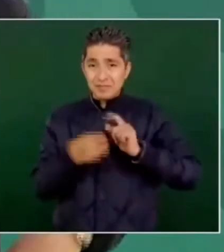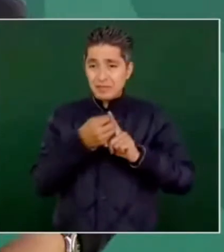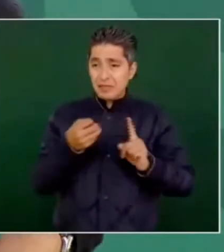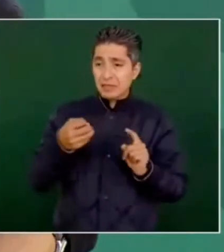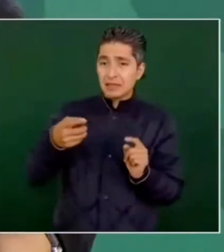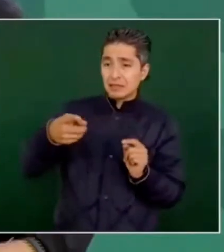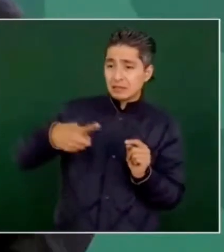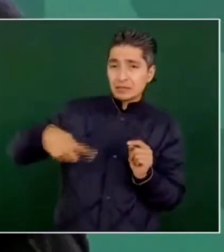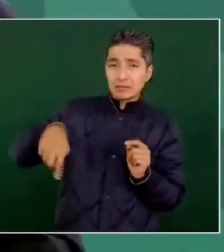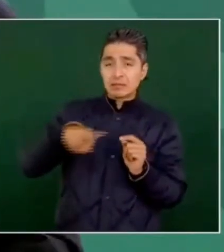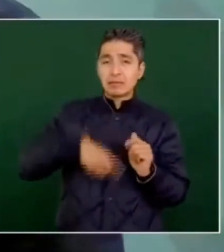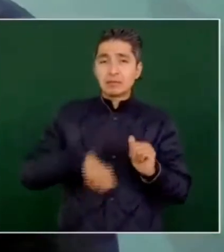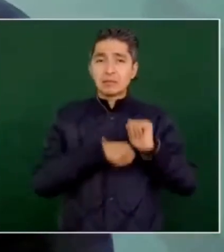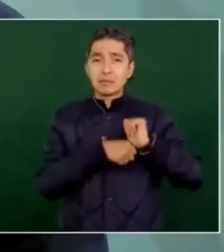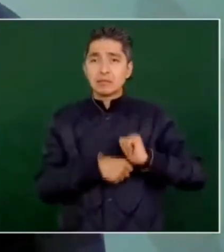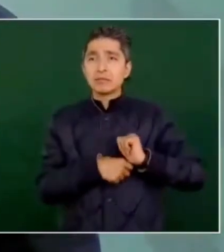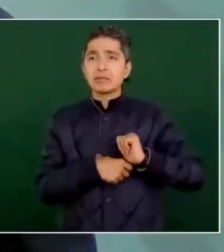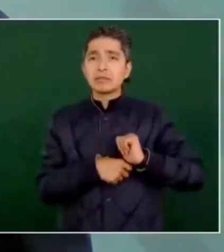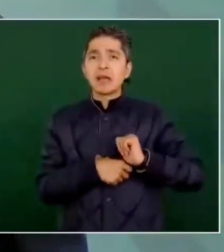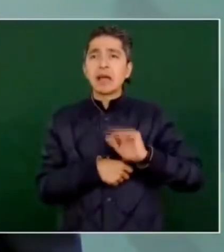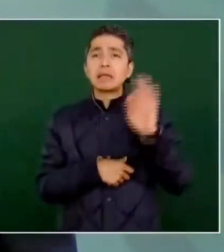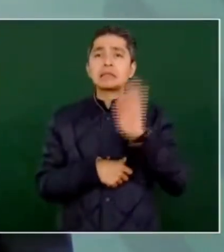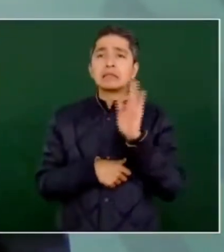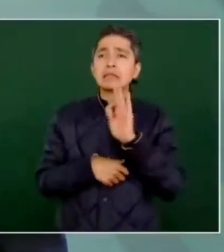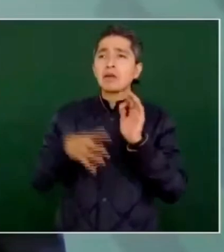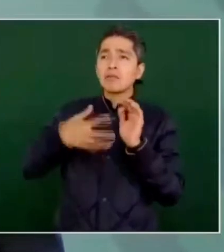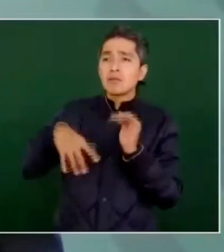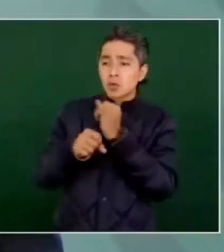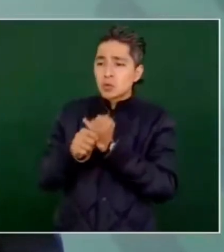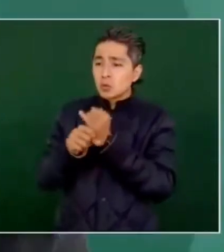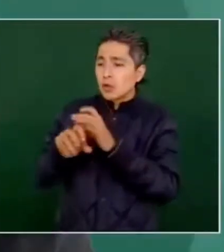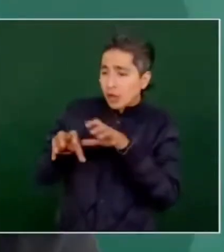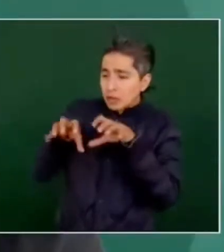que los acusan, los persiguen,